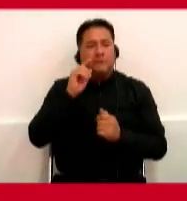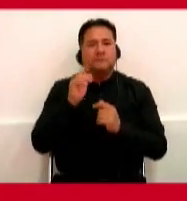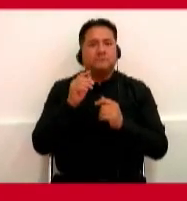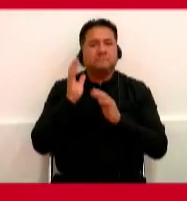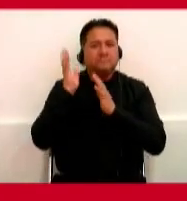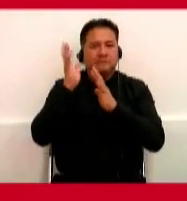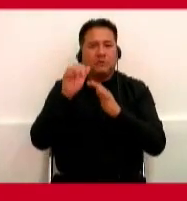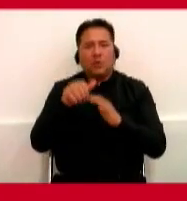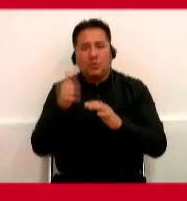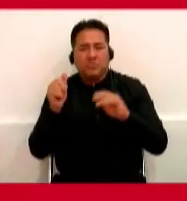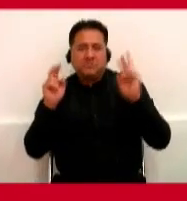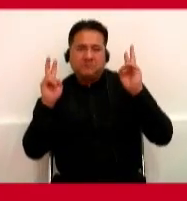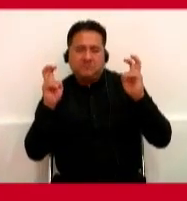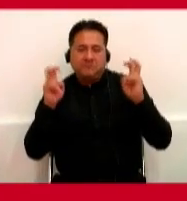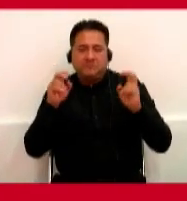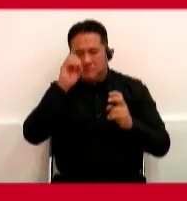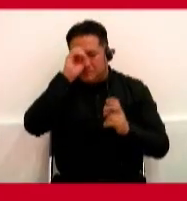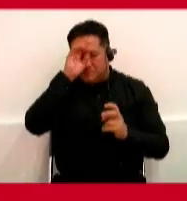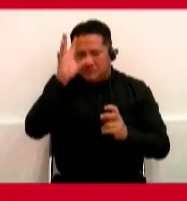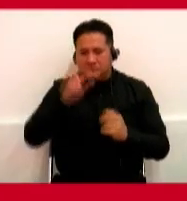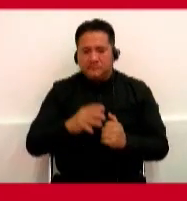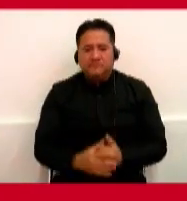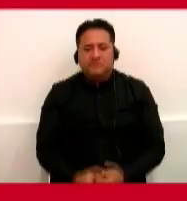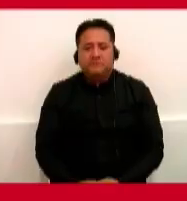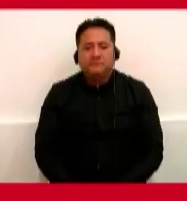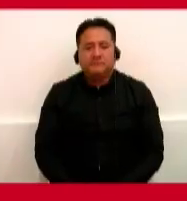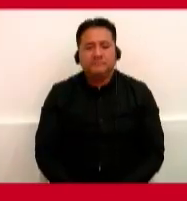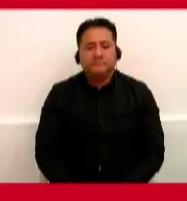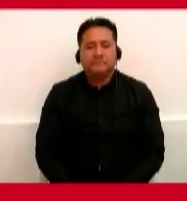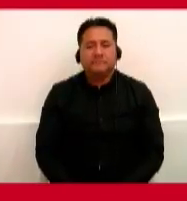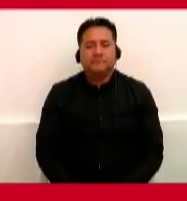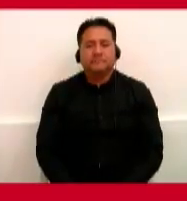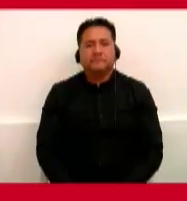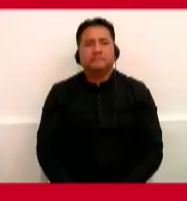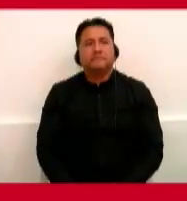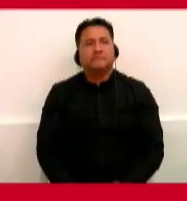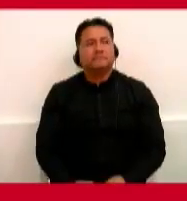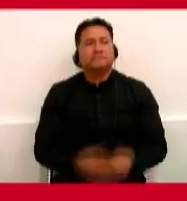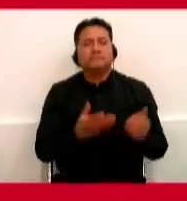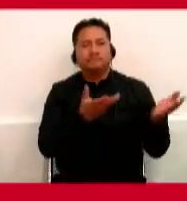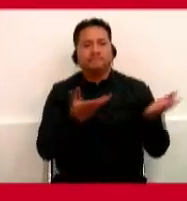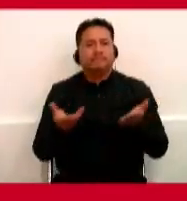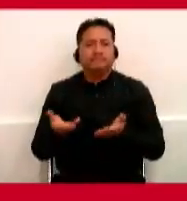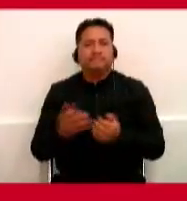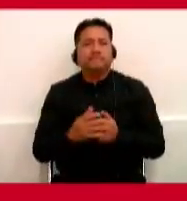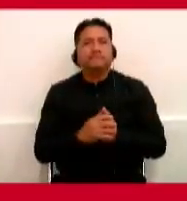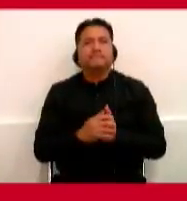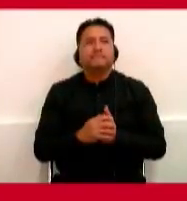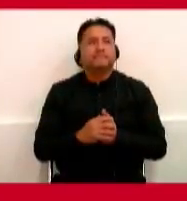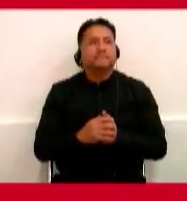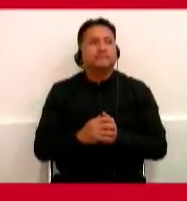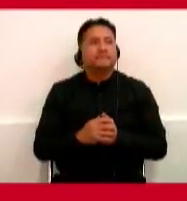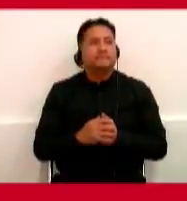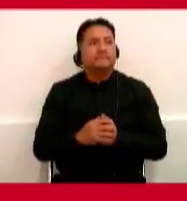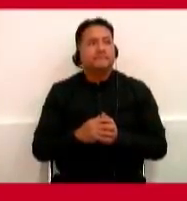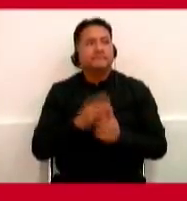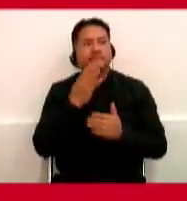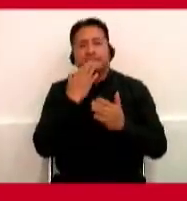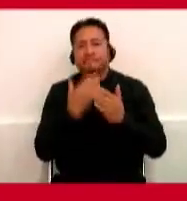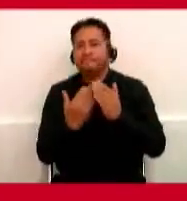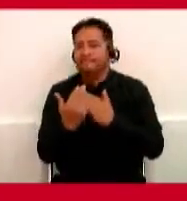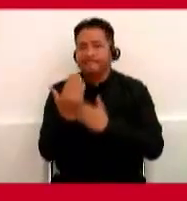peruanos, mediante el método de equilibrio límite LEM y la técnica SSR. Adelante. ¿Qué tal? Buen día con